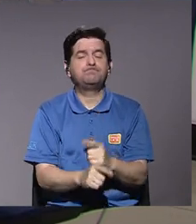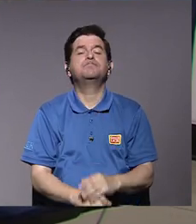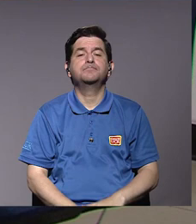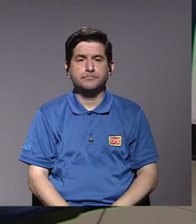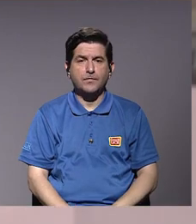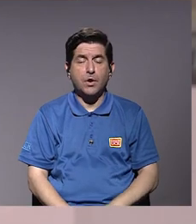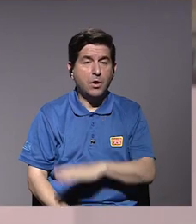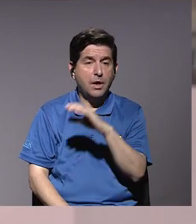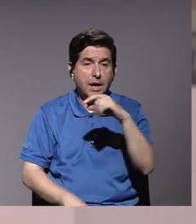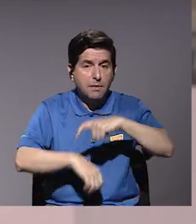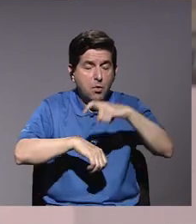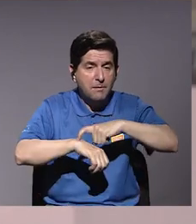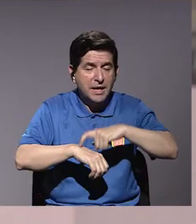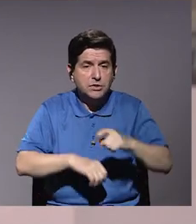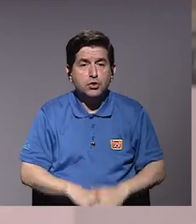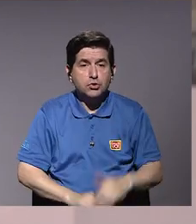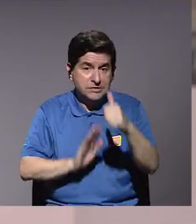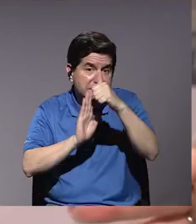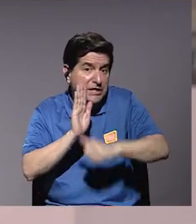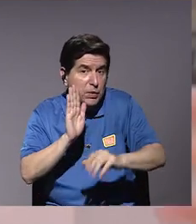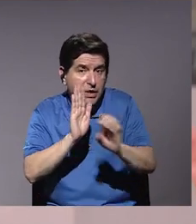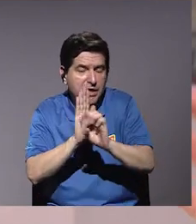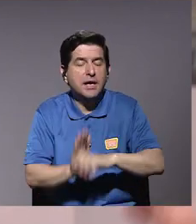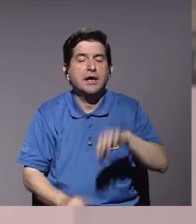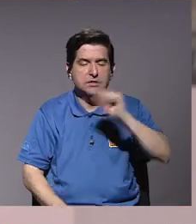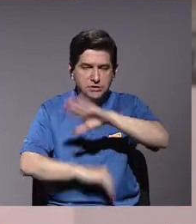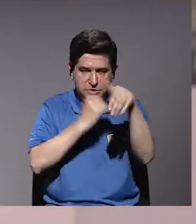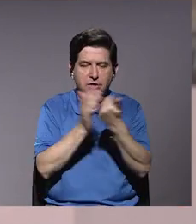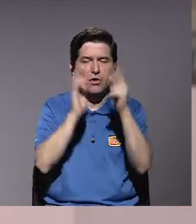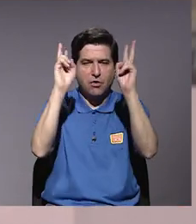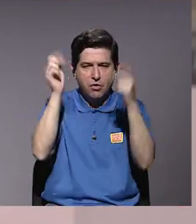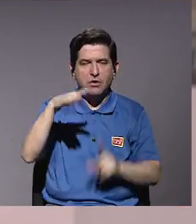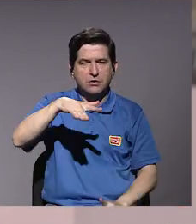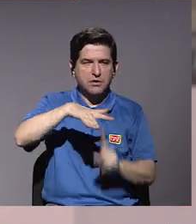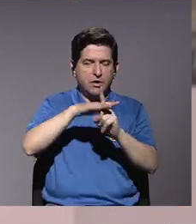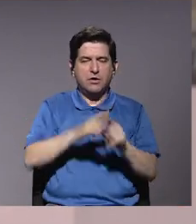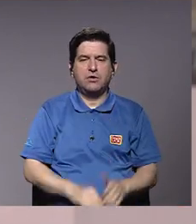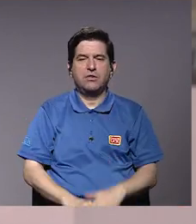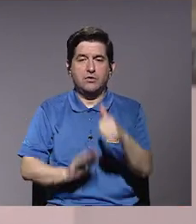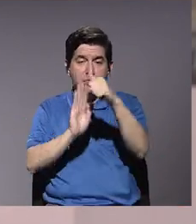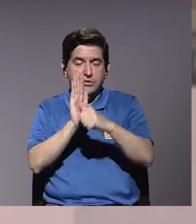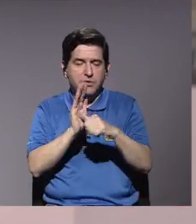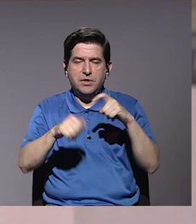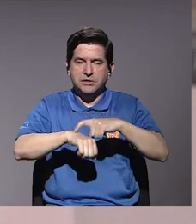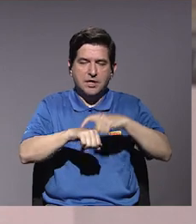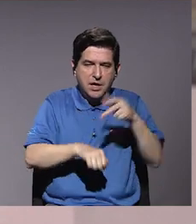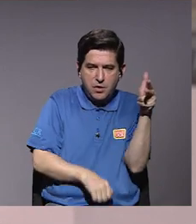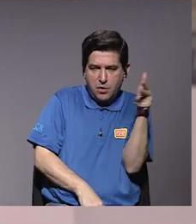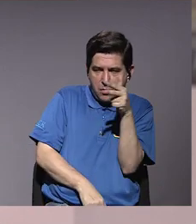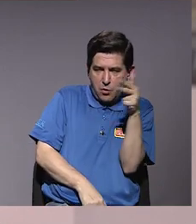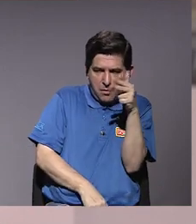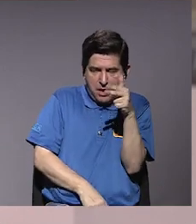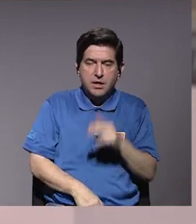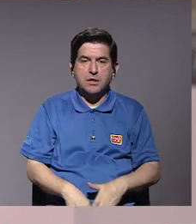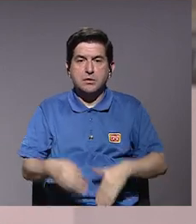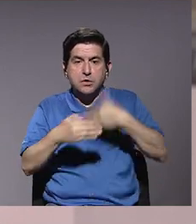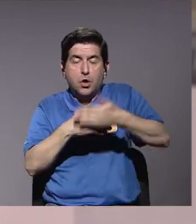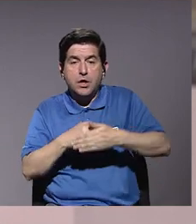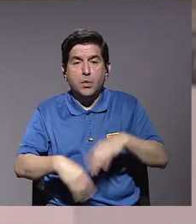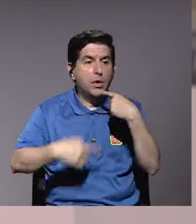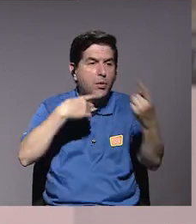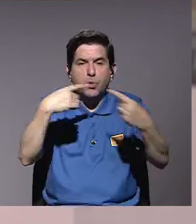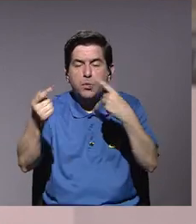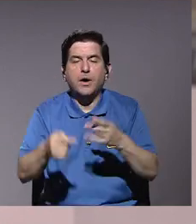Efectivamente. Que no se pueden, cirugías o en... Efectivamente, con todos estos temas que han salido de cirugías que han sido grabadas y puestas